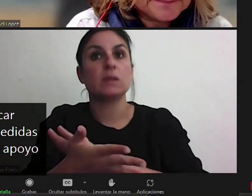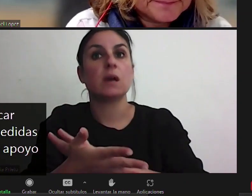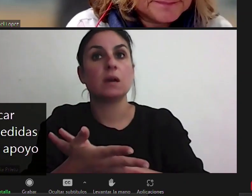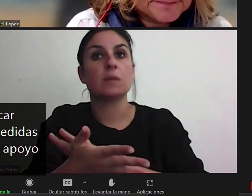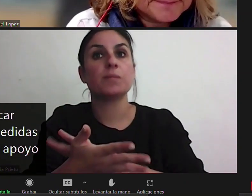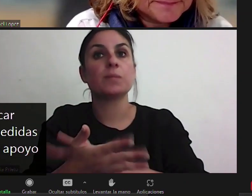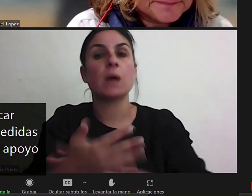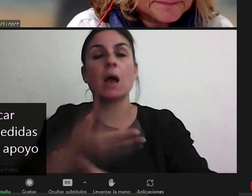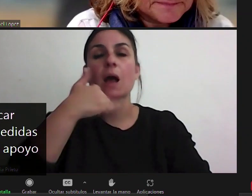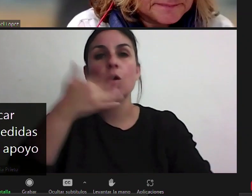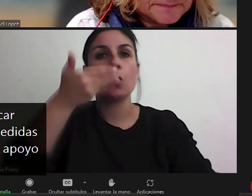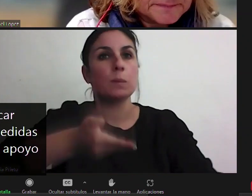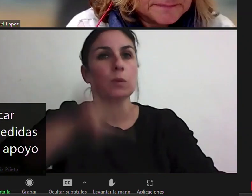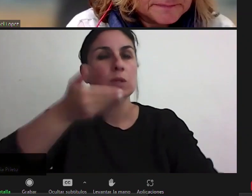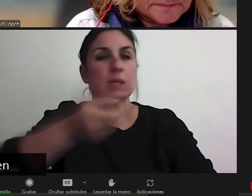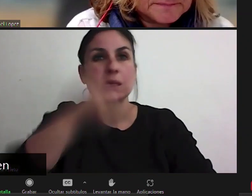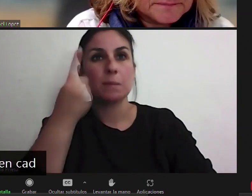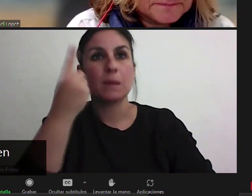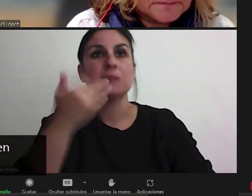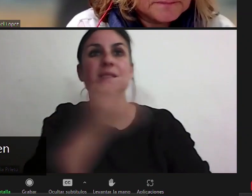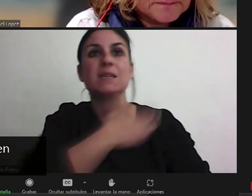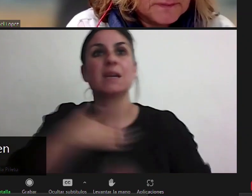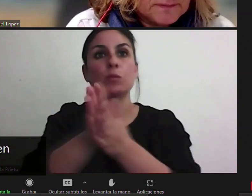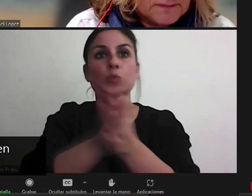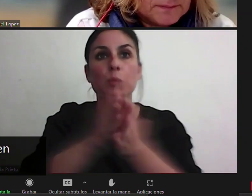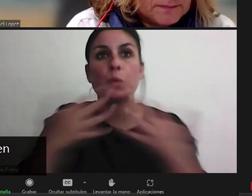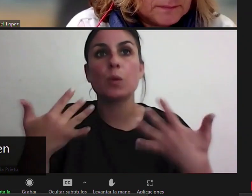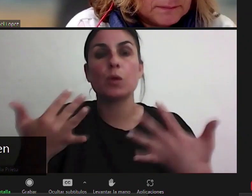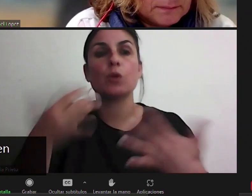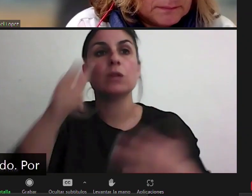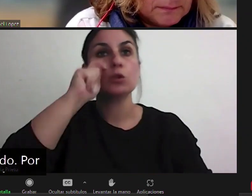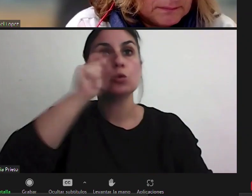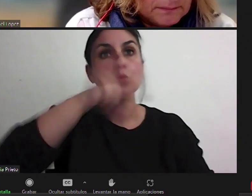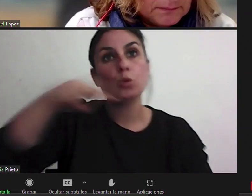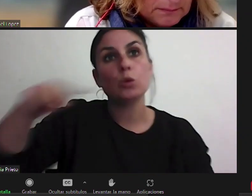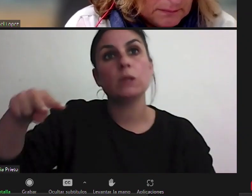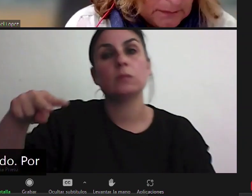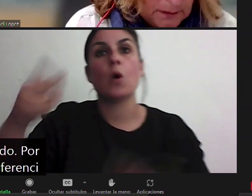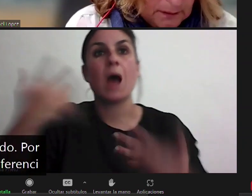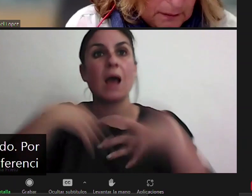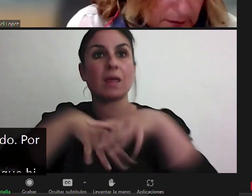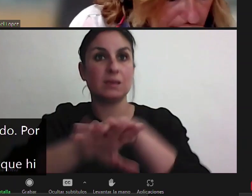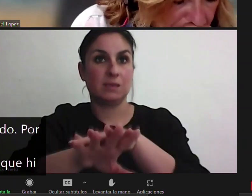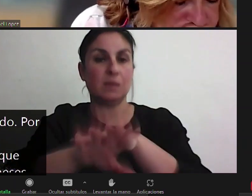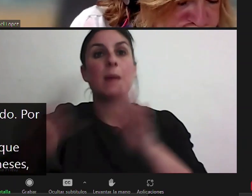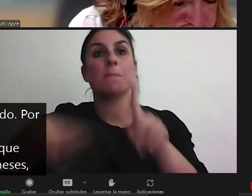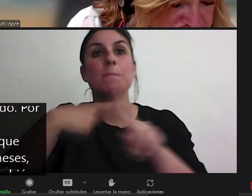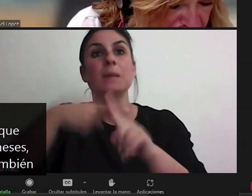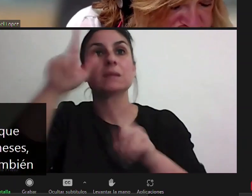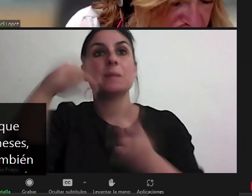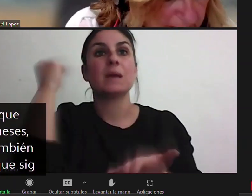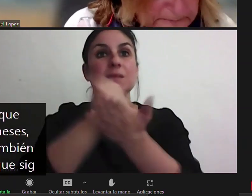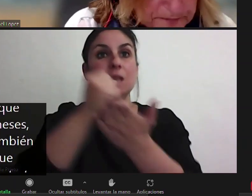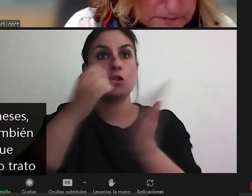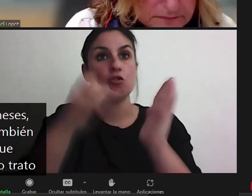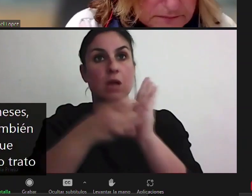un turismo verdaderamente inclusivo y accesible y con sello de calidad para nuestra comunidad valenciana.